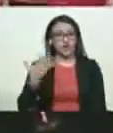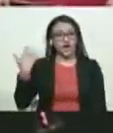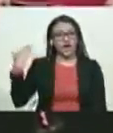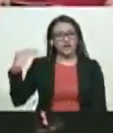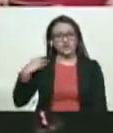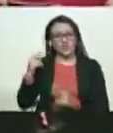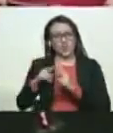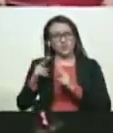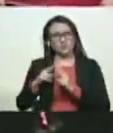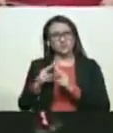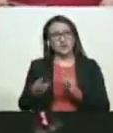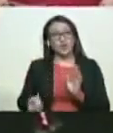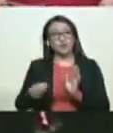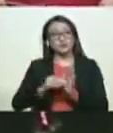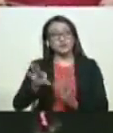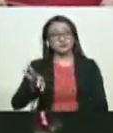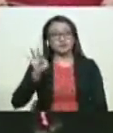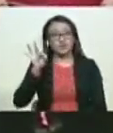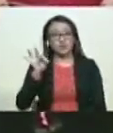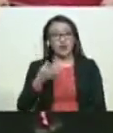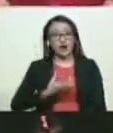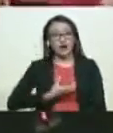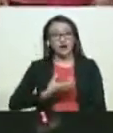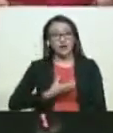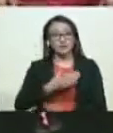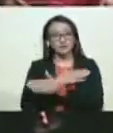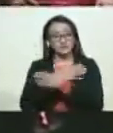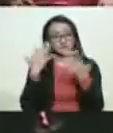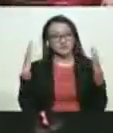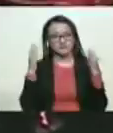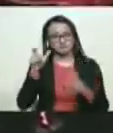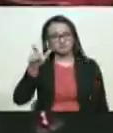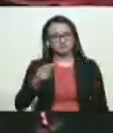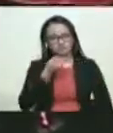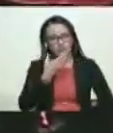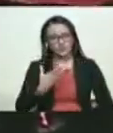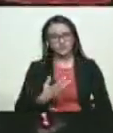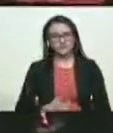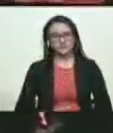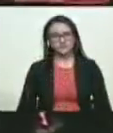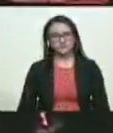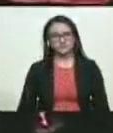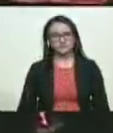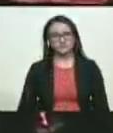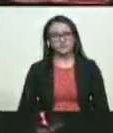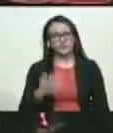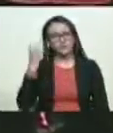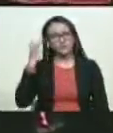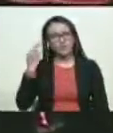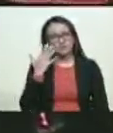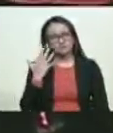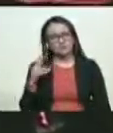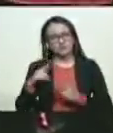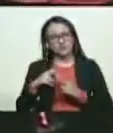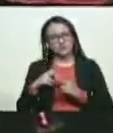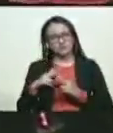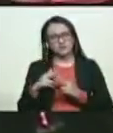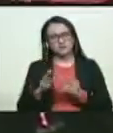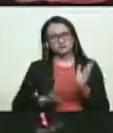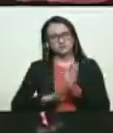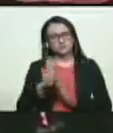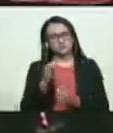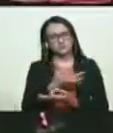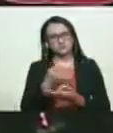lo volvieron a reelegir como alcalde los felicito buen muchacho sueño con ver esta región floreciente